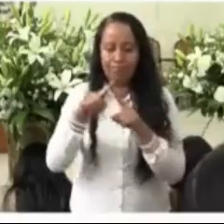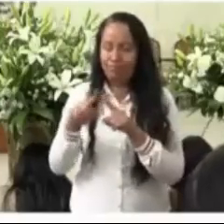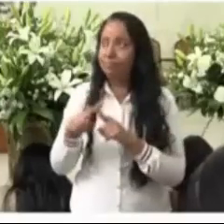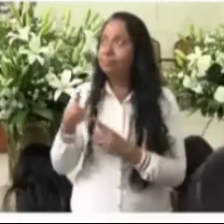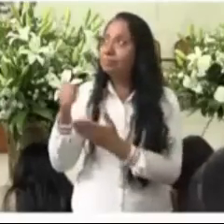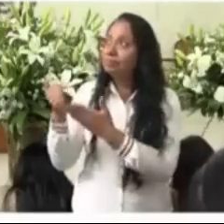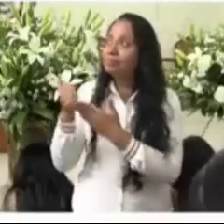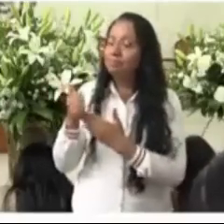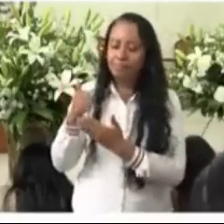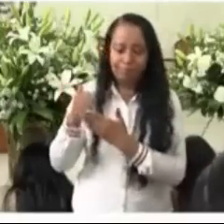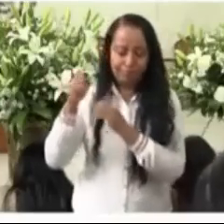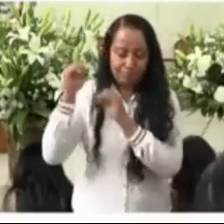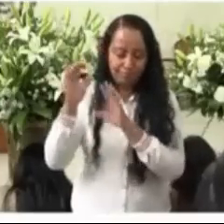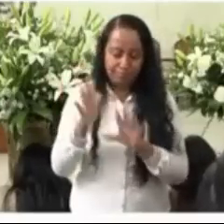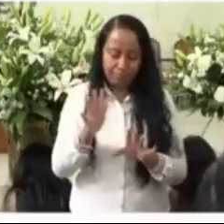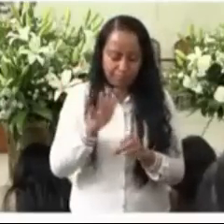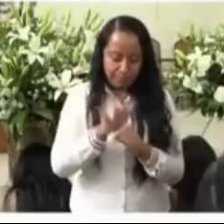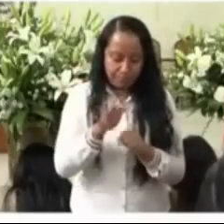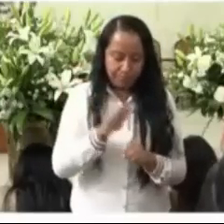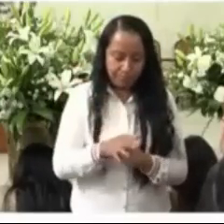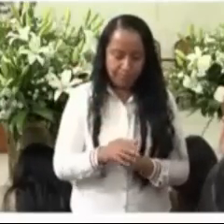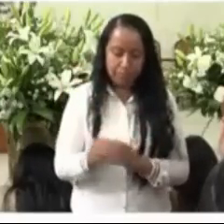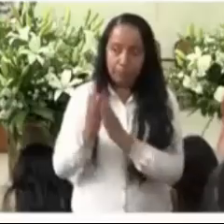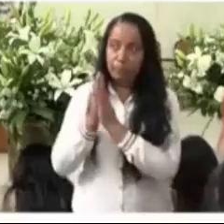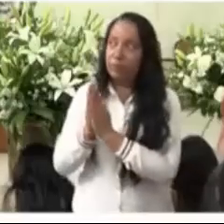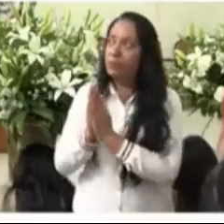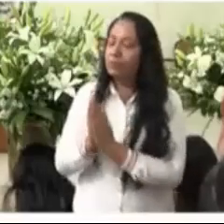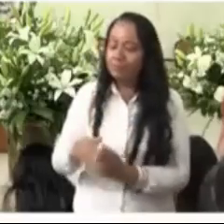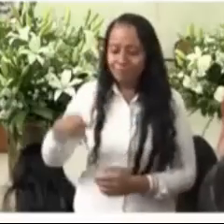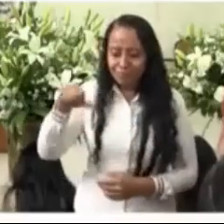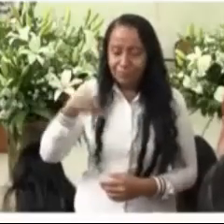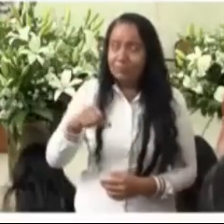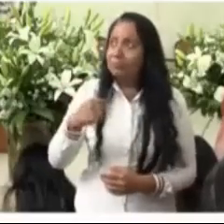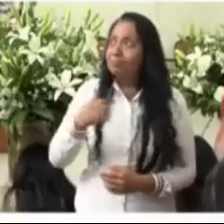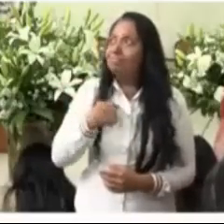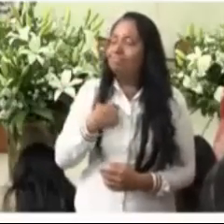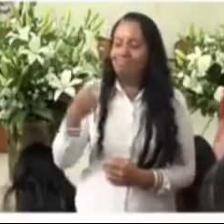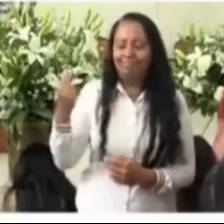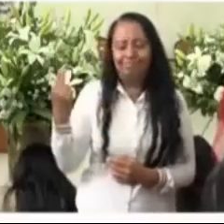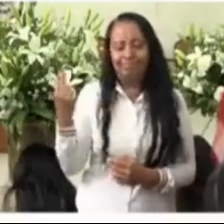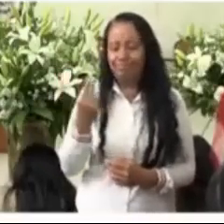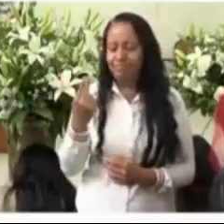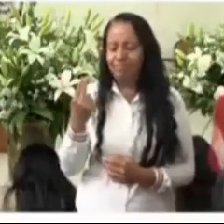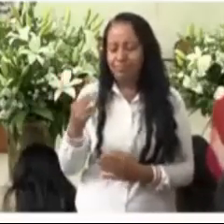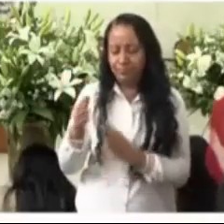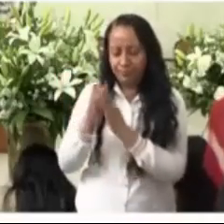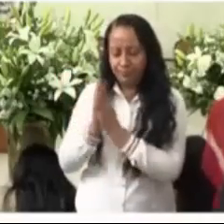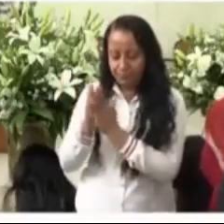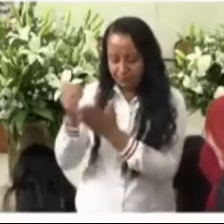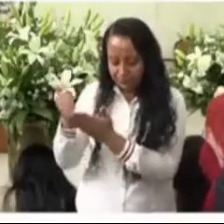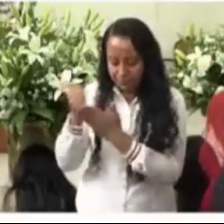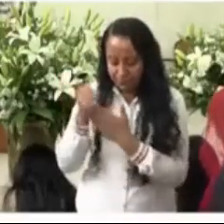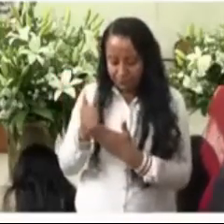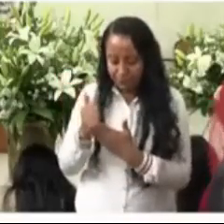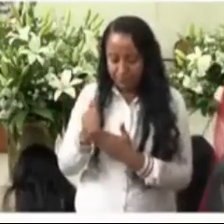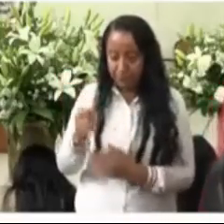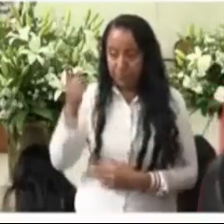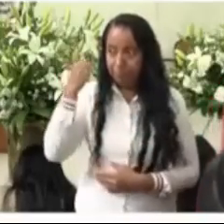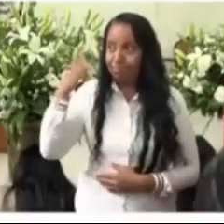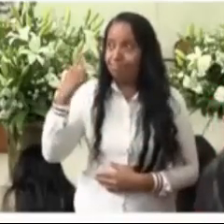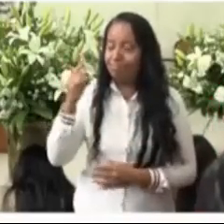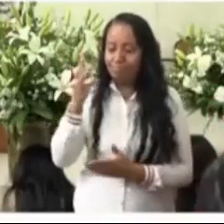la respuesta que yo también ahora necesito de ti. Dios es fiel, sus promesas